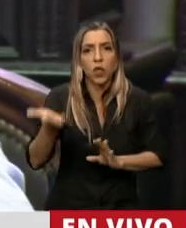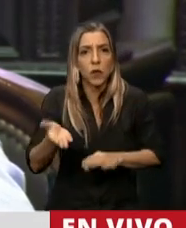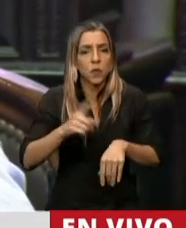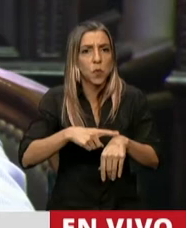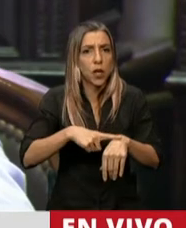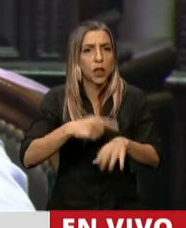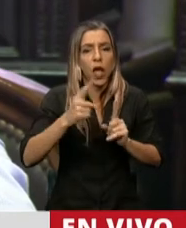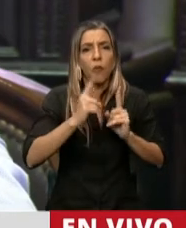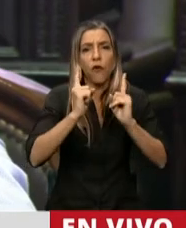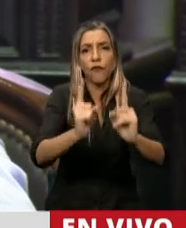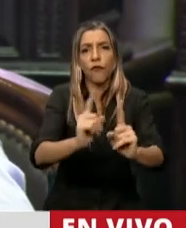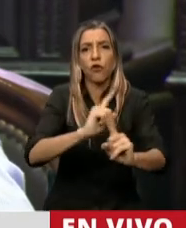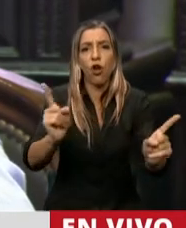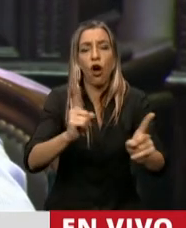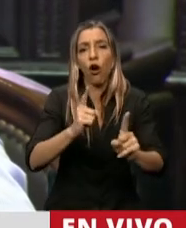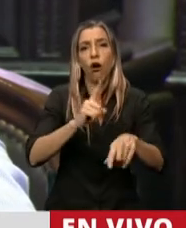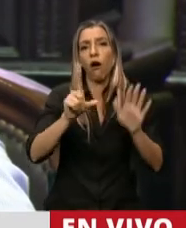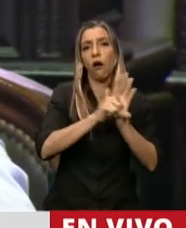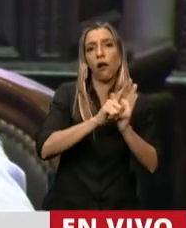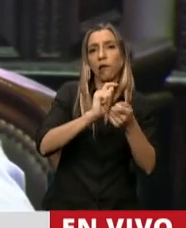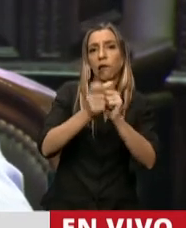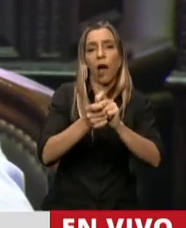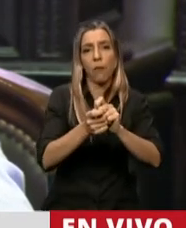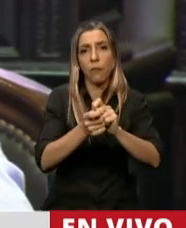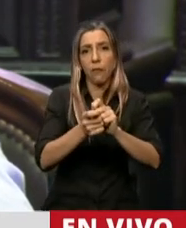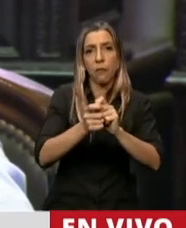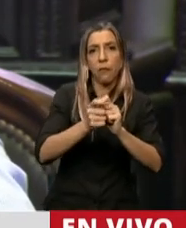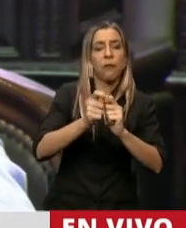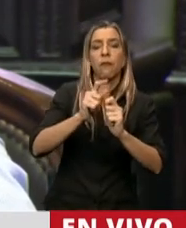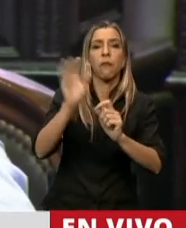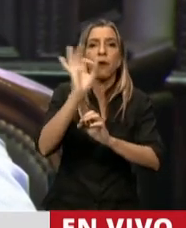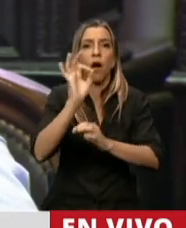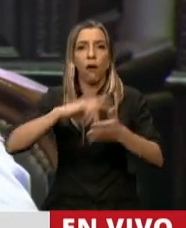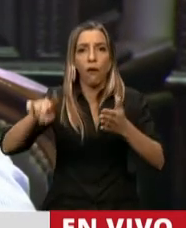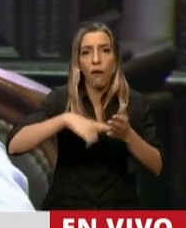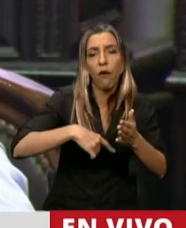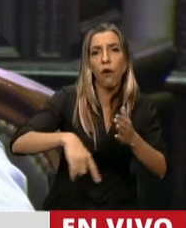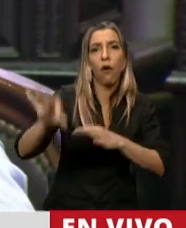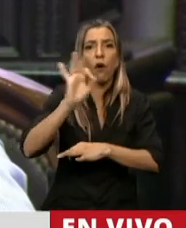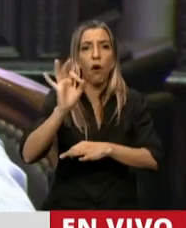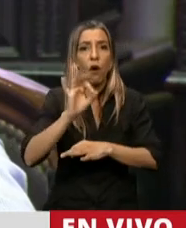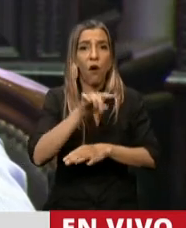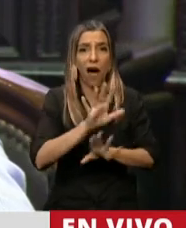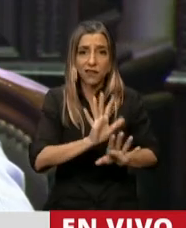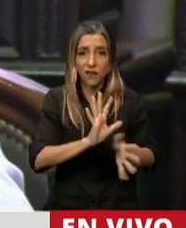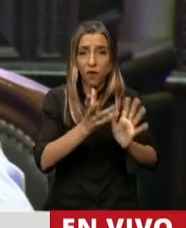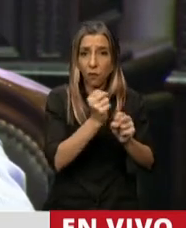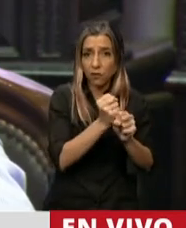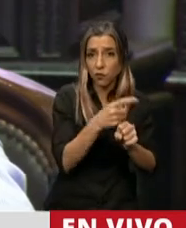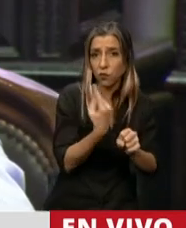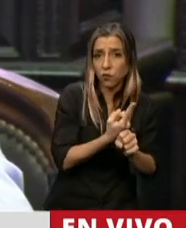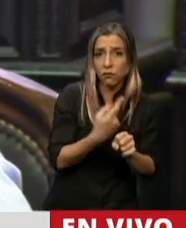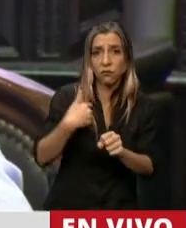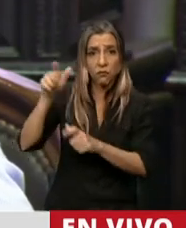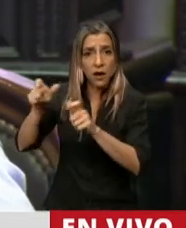tiempo a las leyes que ratifica, a las leyes que sesiona, a los beneficios que